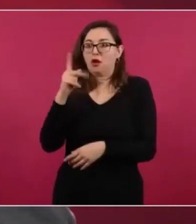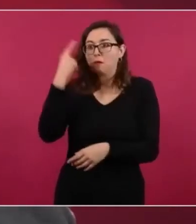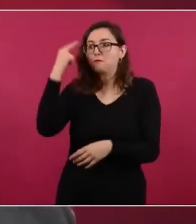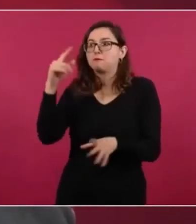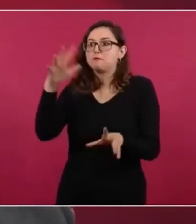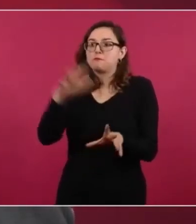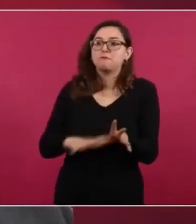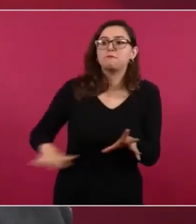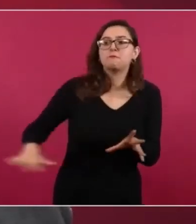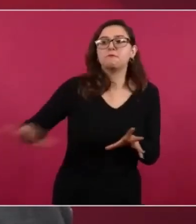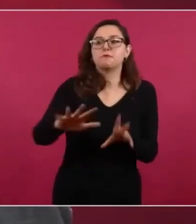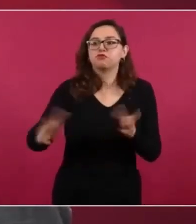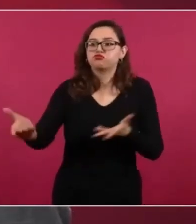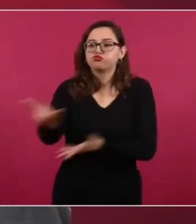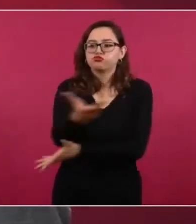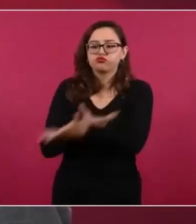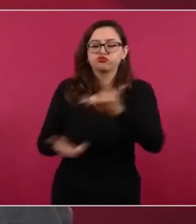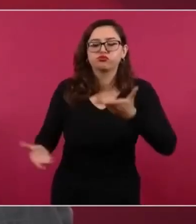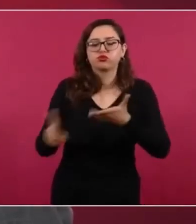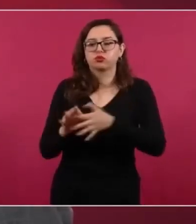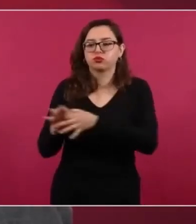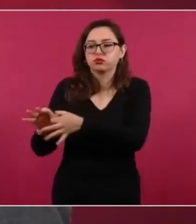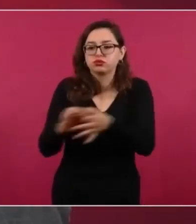sociedad, de los demás,